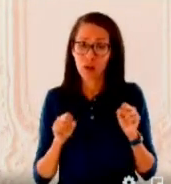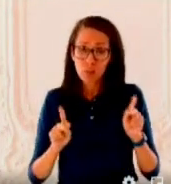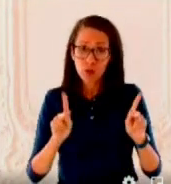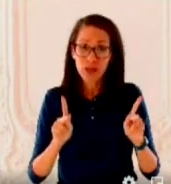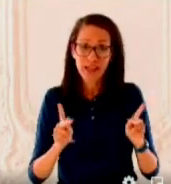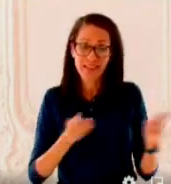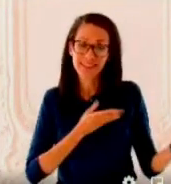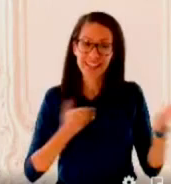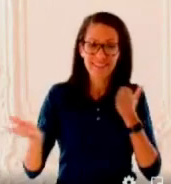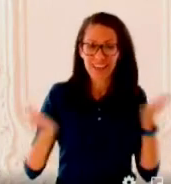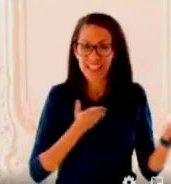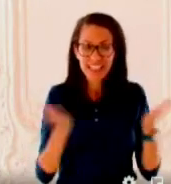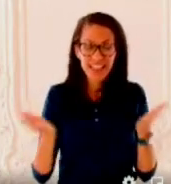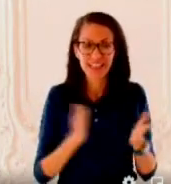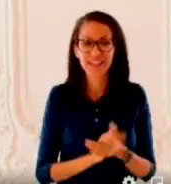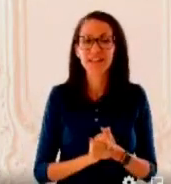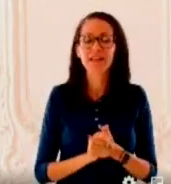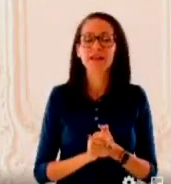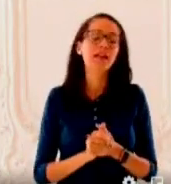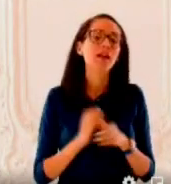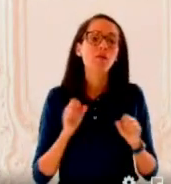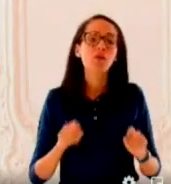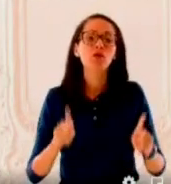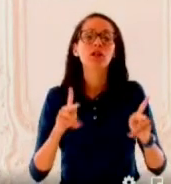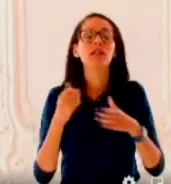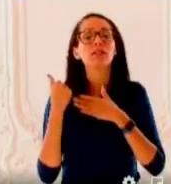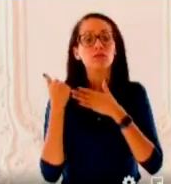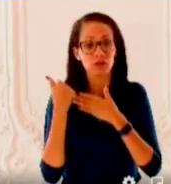servir y la oportunidad de ayudar